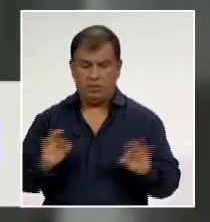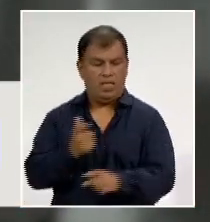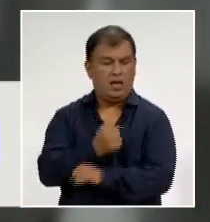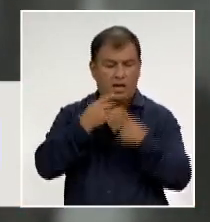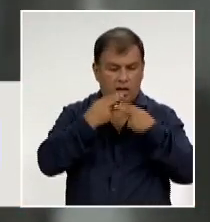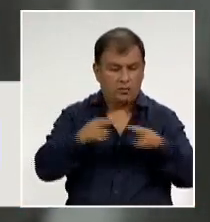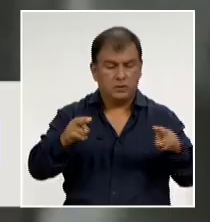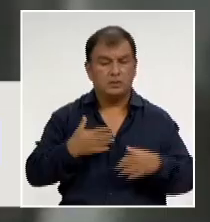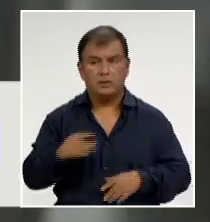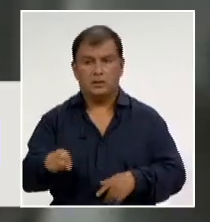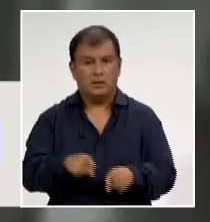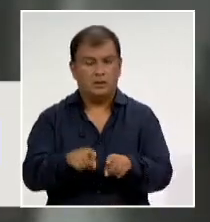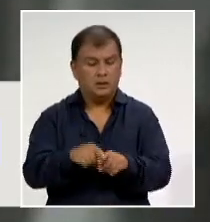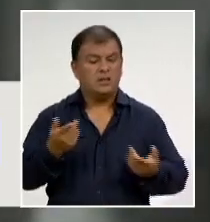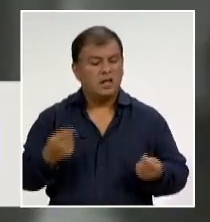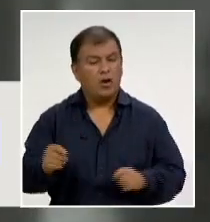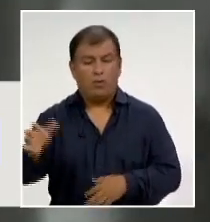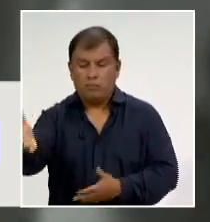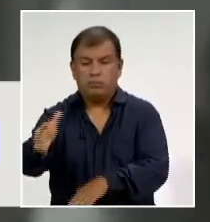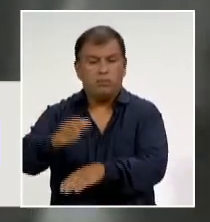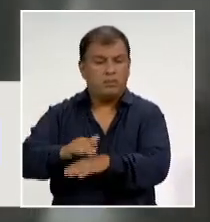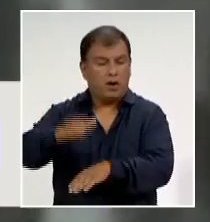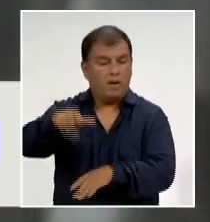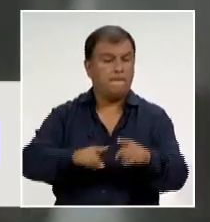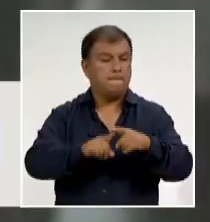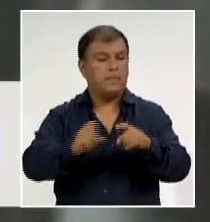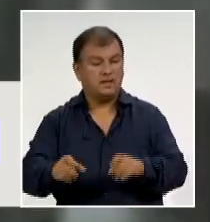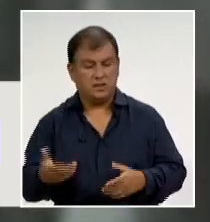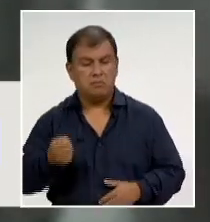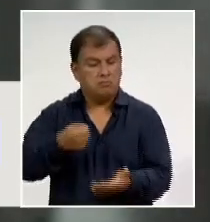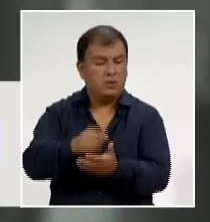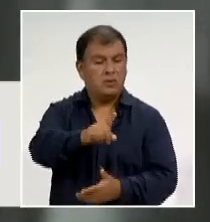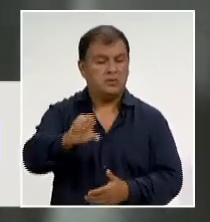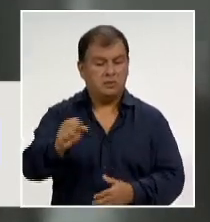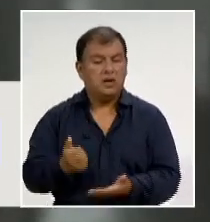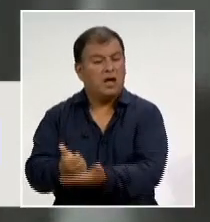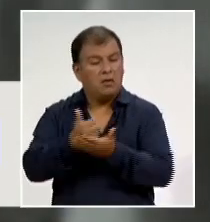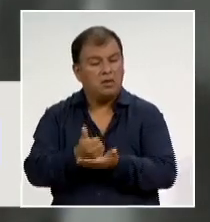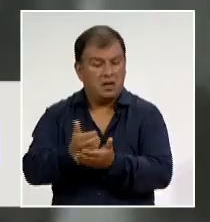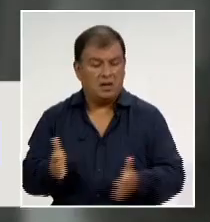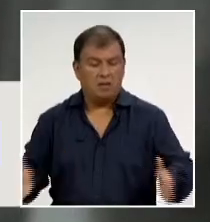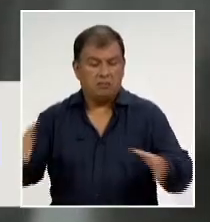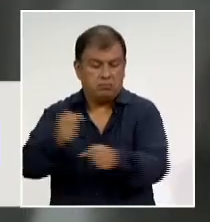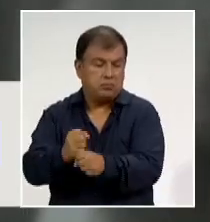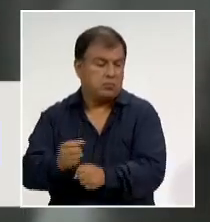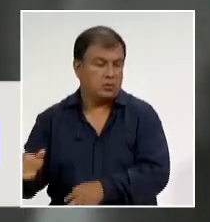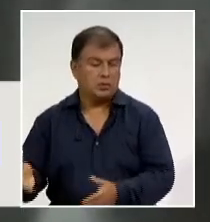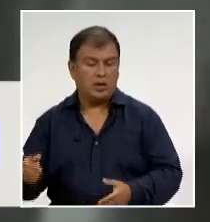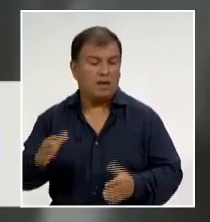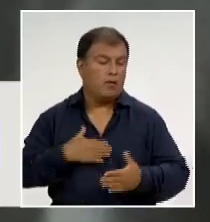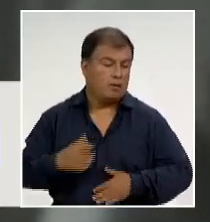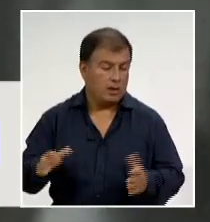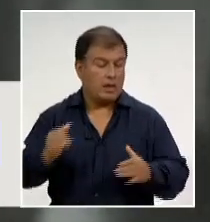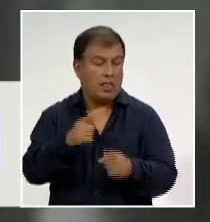ver. Ella señala que se contrató a un taxista, se le pagó 100 soles para que le ayudara a cargar los cuerpos. Bueno, pero que el taxista